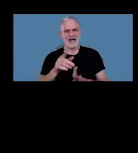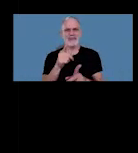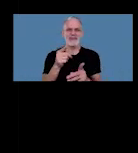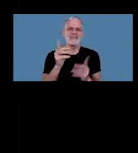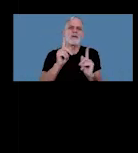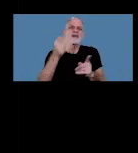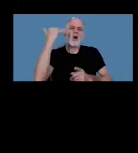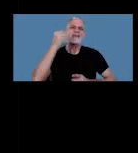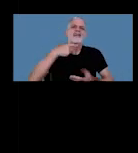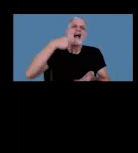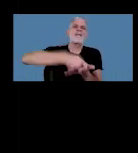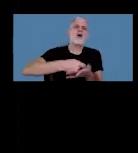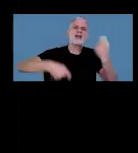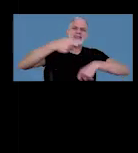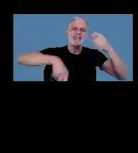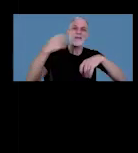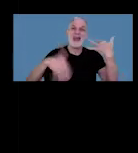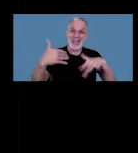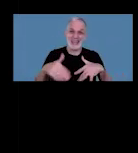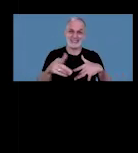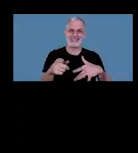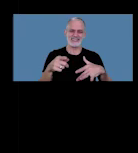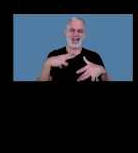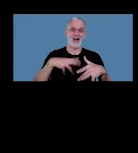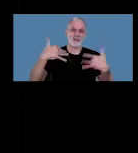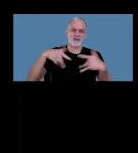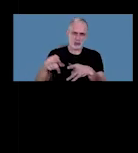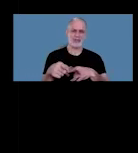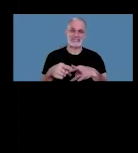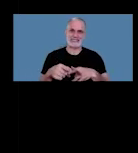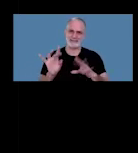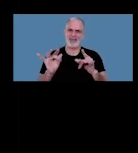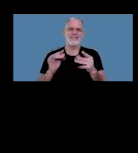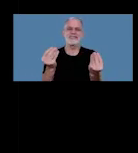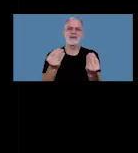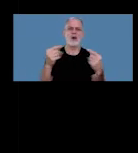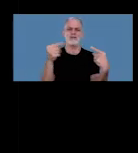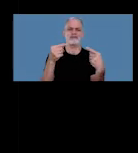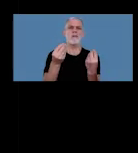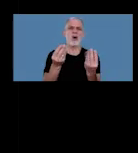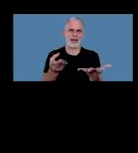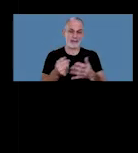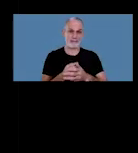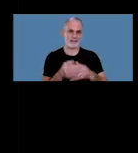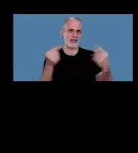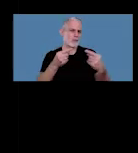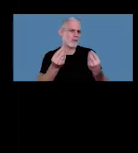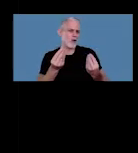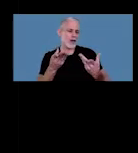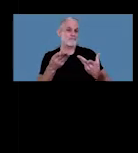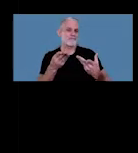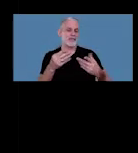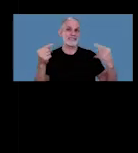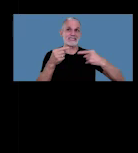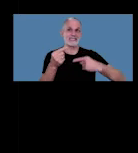aporte solidario extraordinario de emergencia. ¿Por qué? ¿Dónde se generan los conflictos? Los conflictos se generan en aquellos